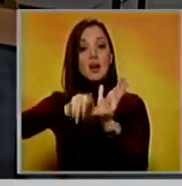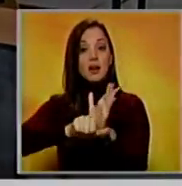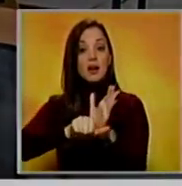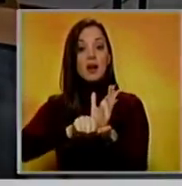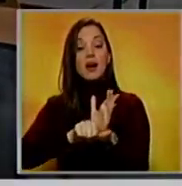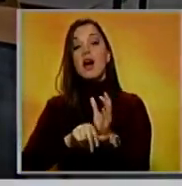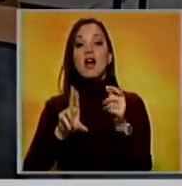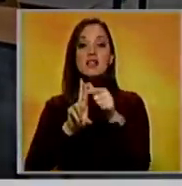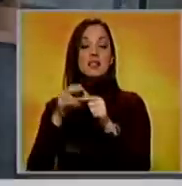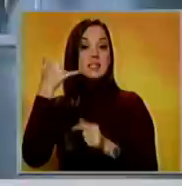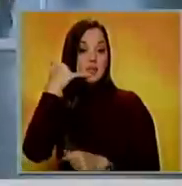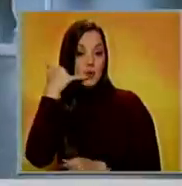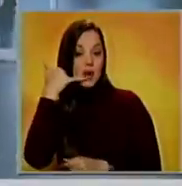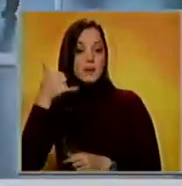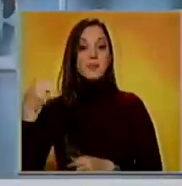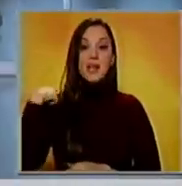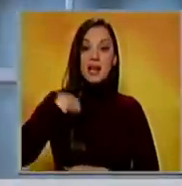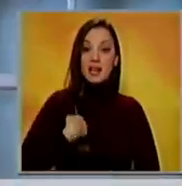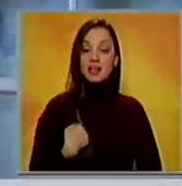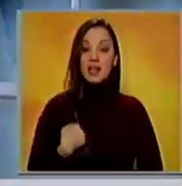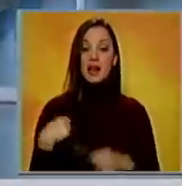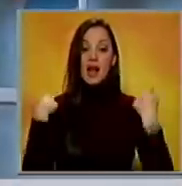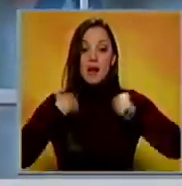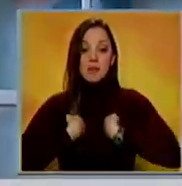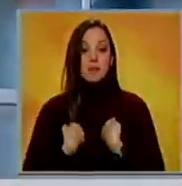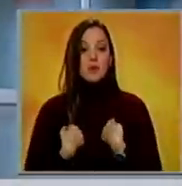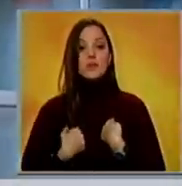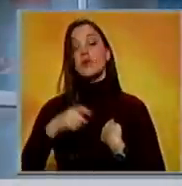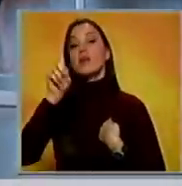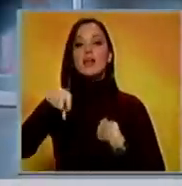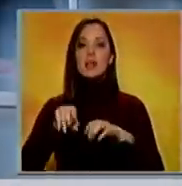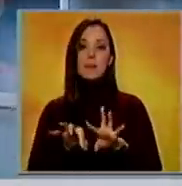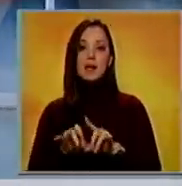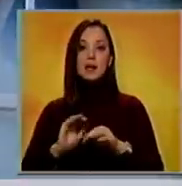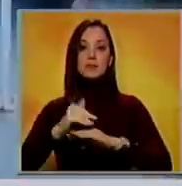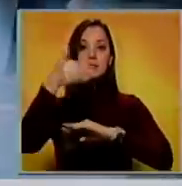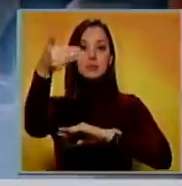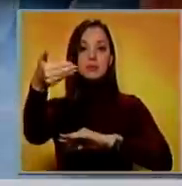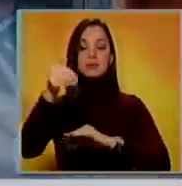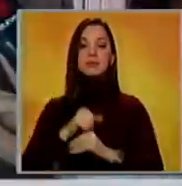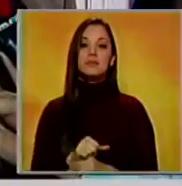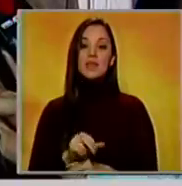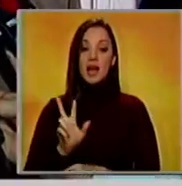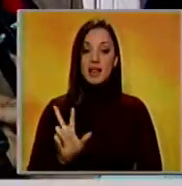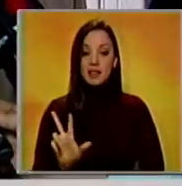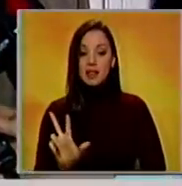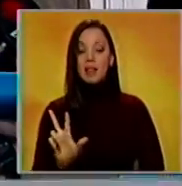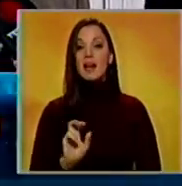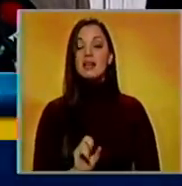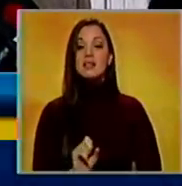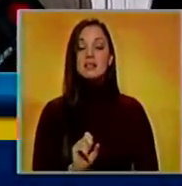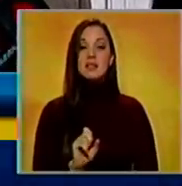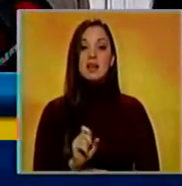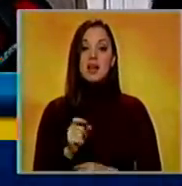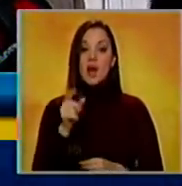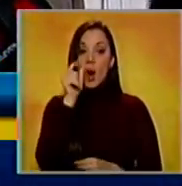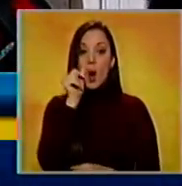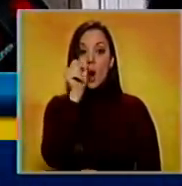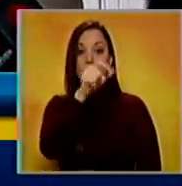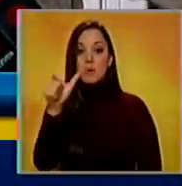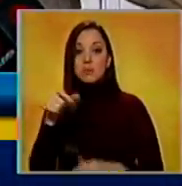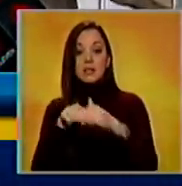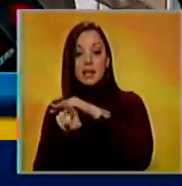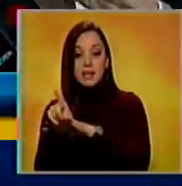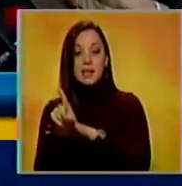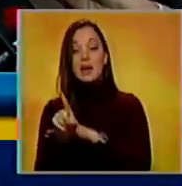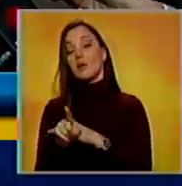de sus celulares, carteras, bolsos y una laptop. Ingresaron tres sujetos a la Facultad de Arquitectura